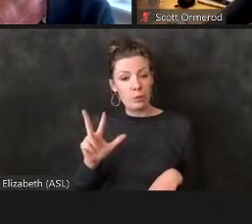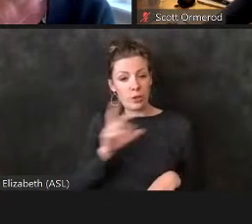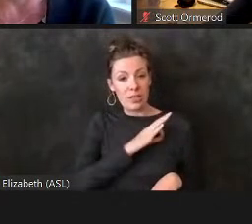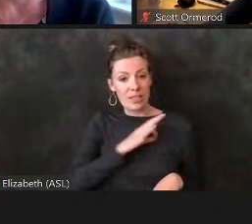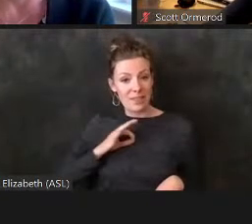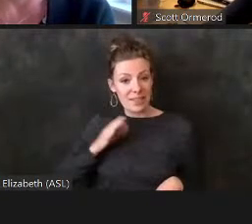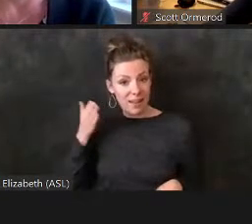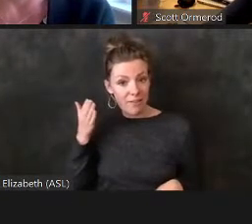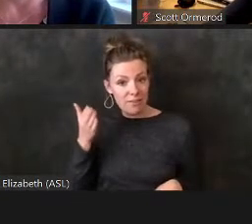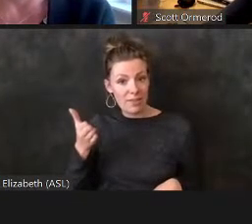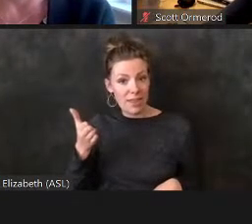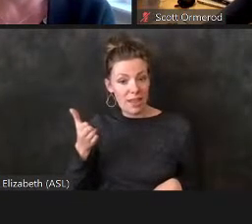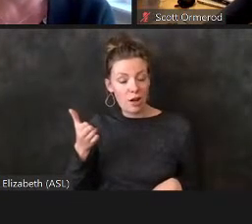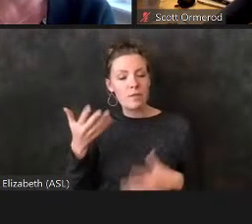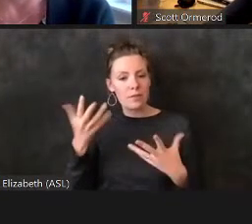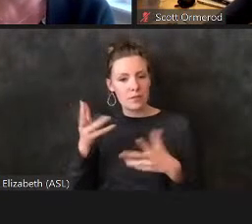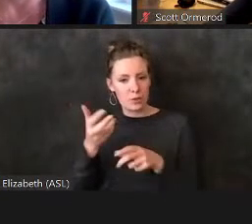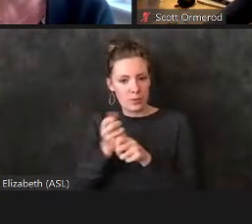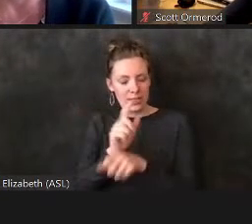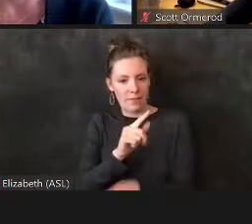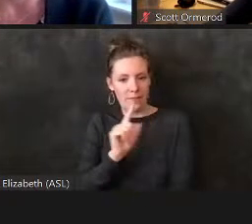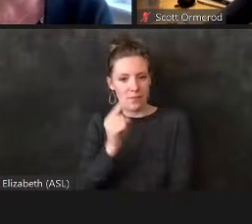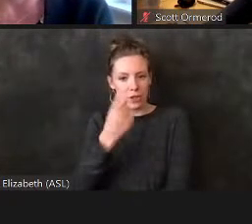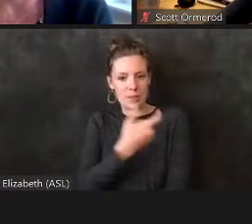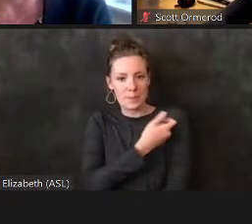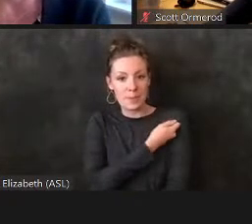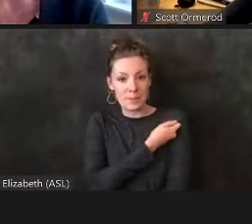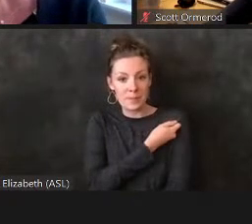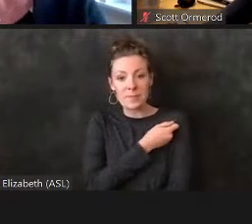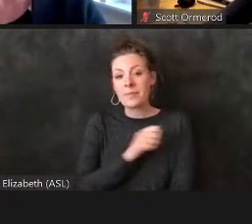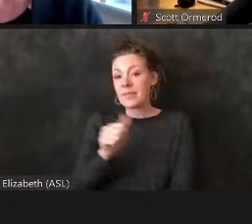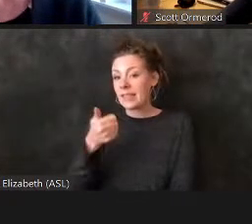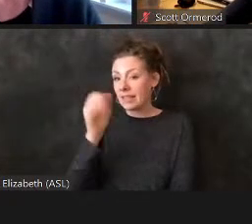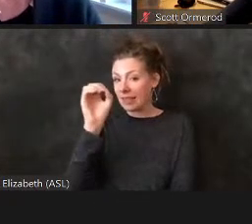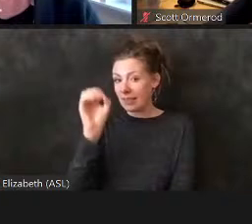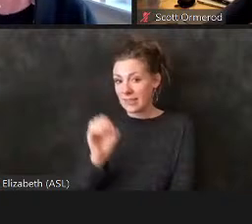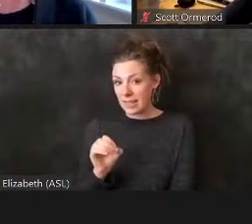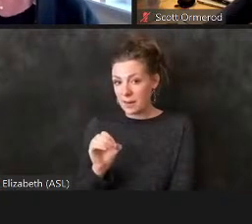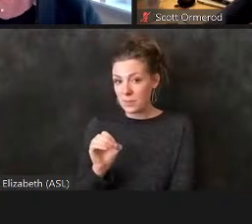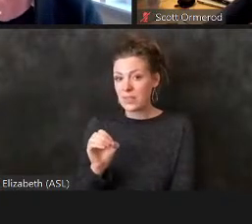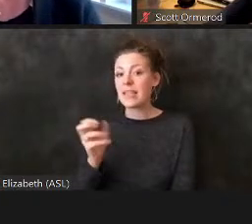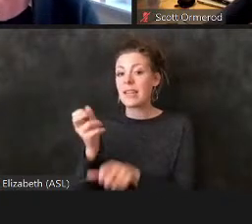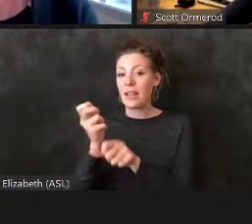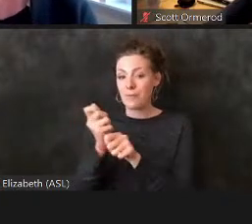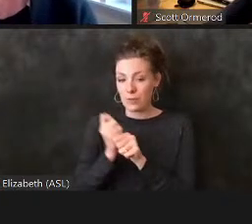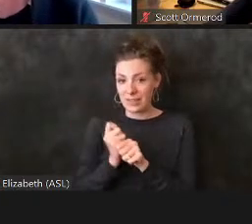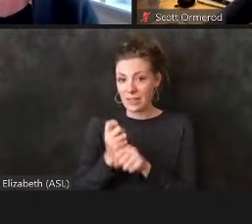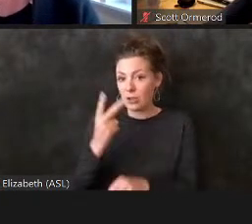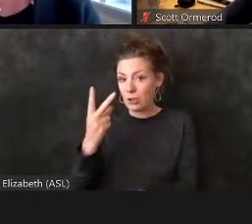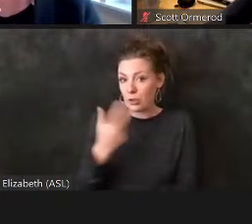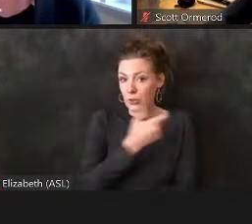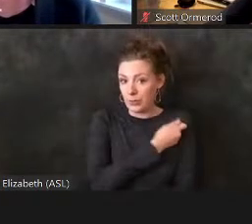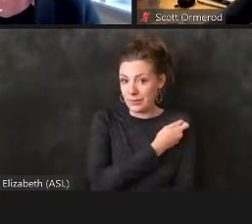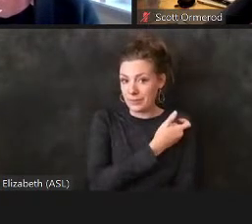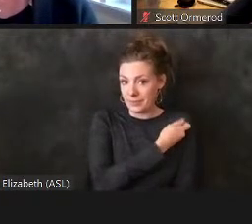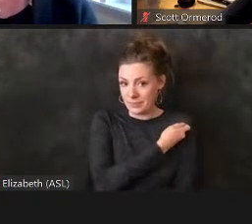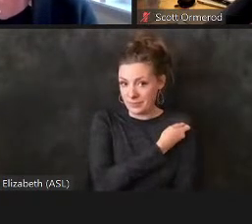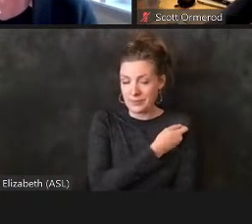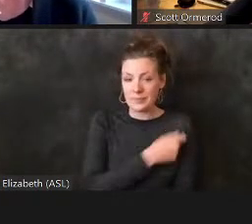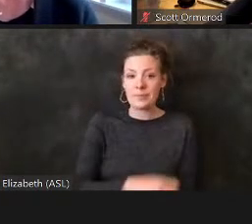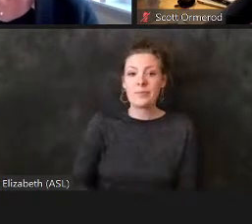Como 2/3 de las facilidades han recibido su primer dosis de la vacuna y más o menos como